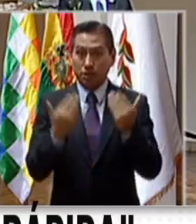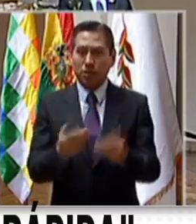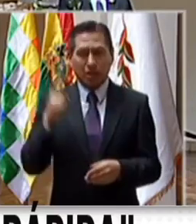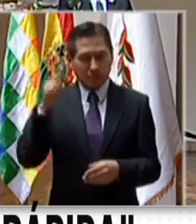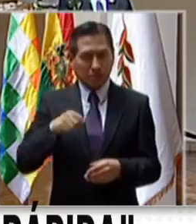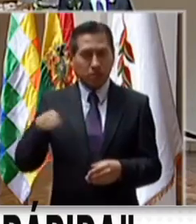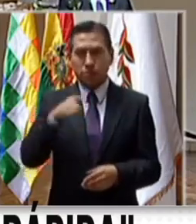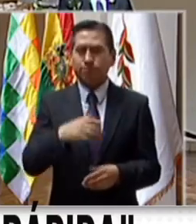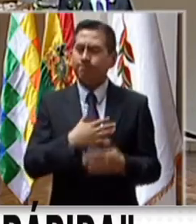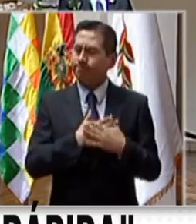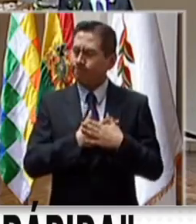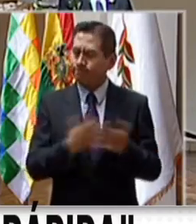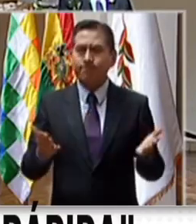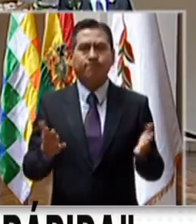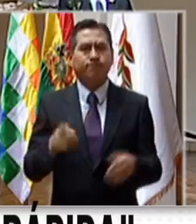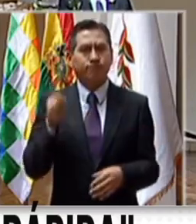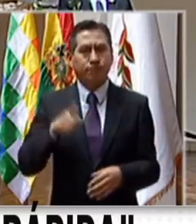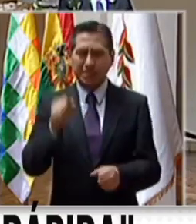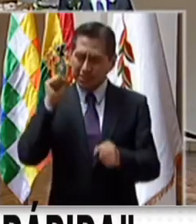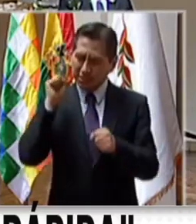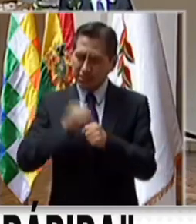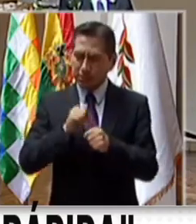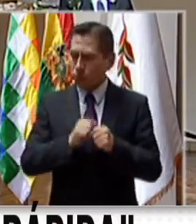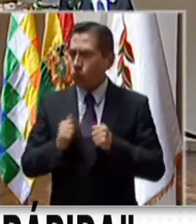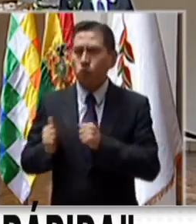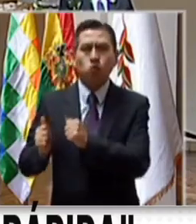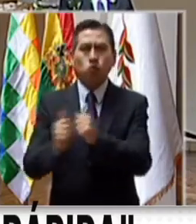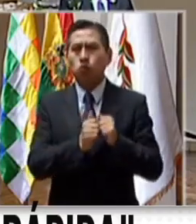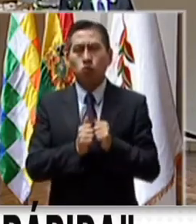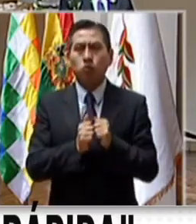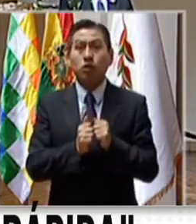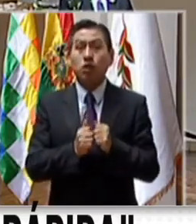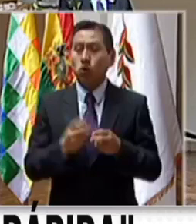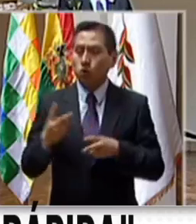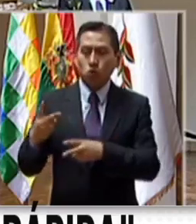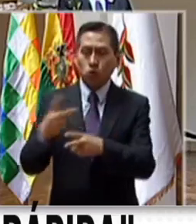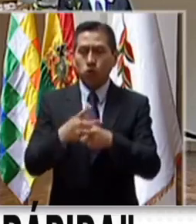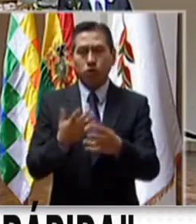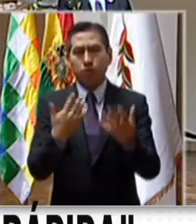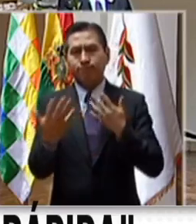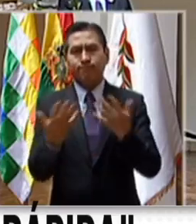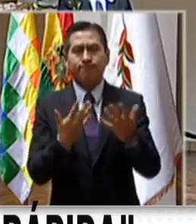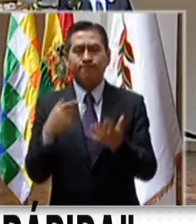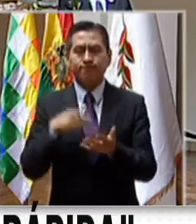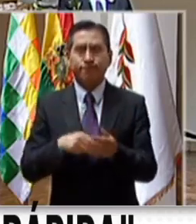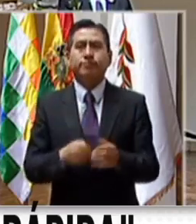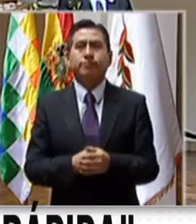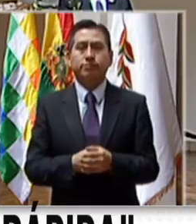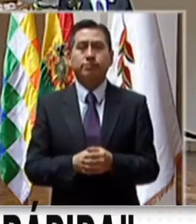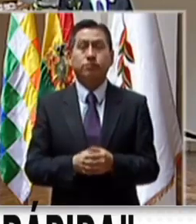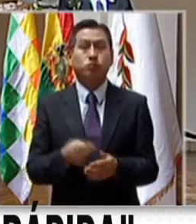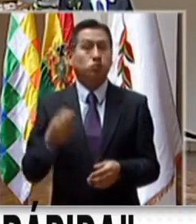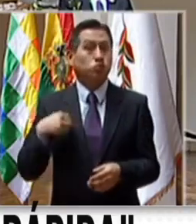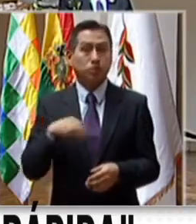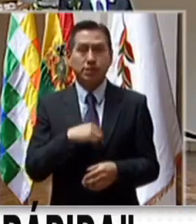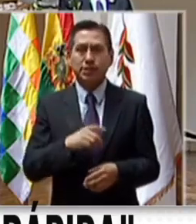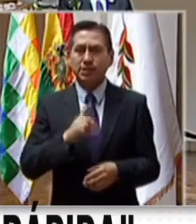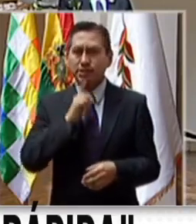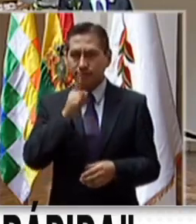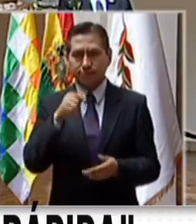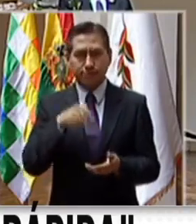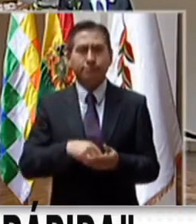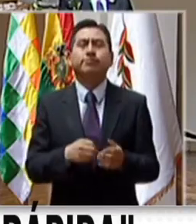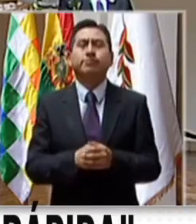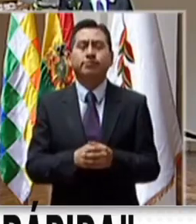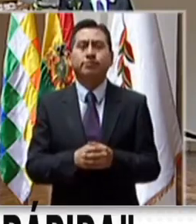de solidaridad, trabajo colectivo y cuidados mutuos. Nos estamos asegurando